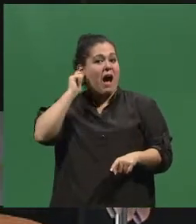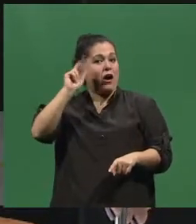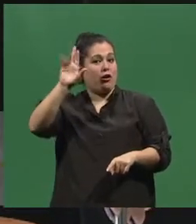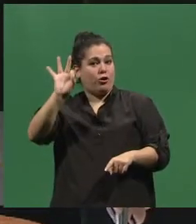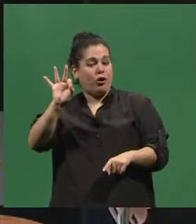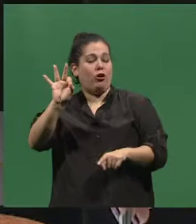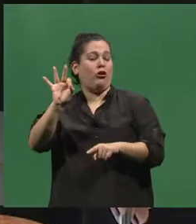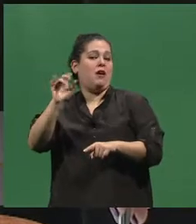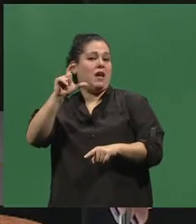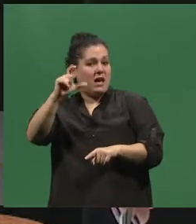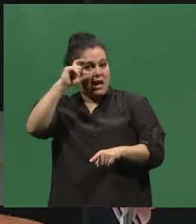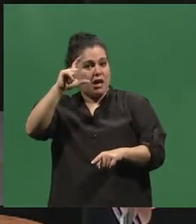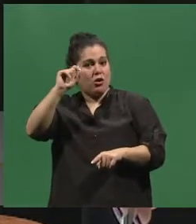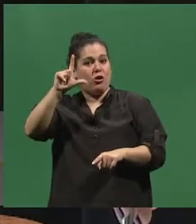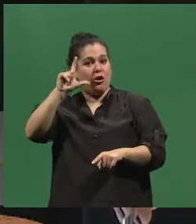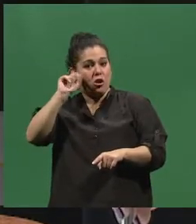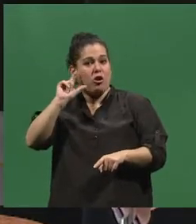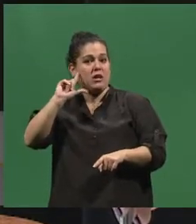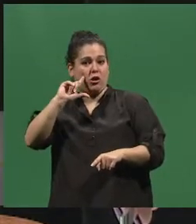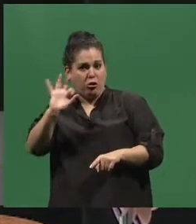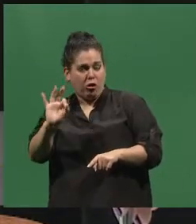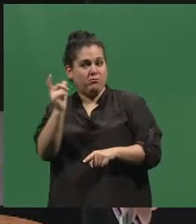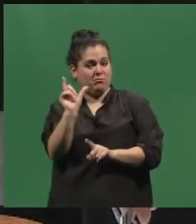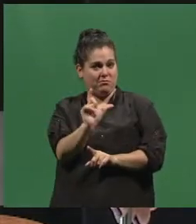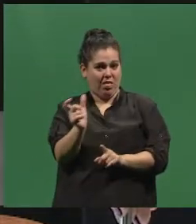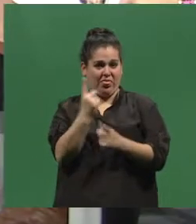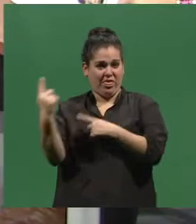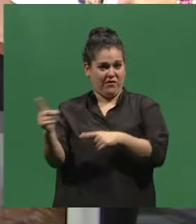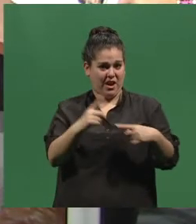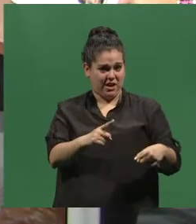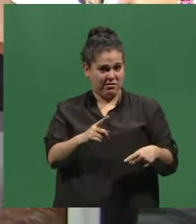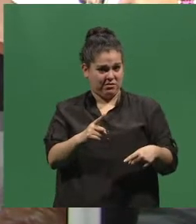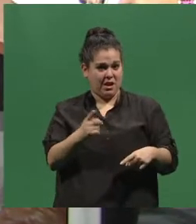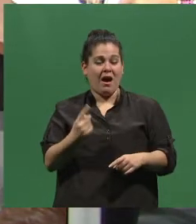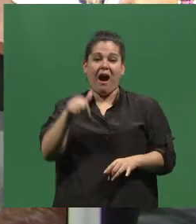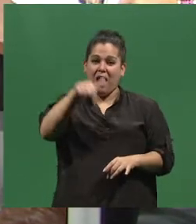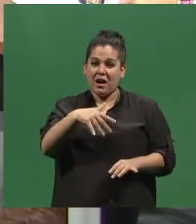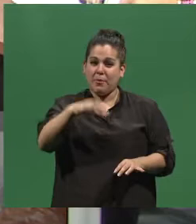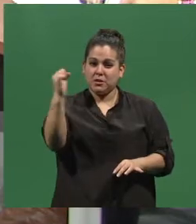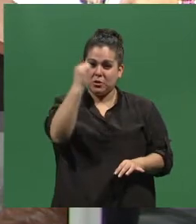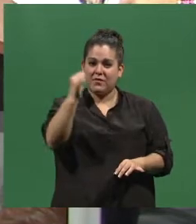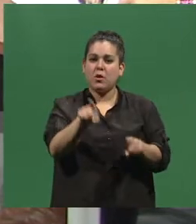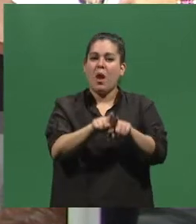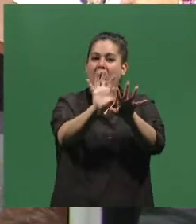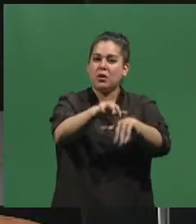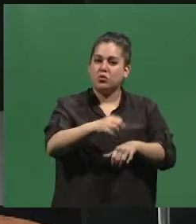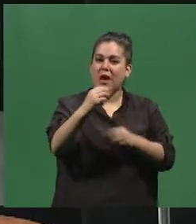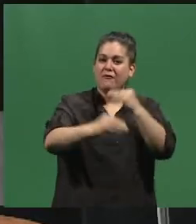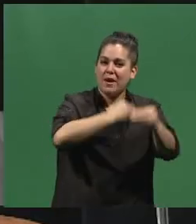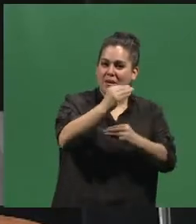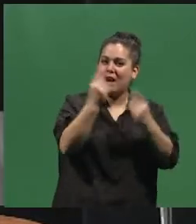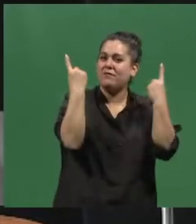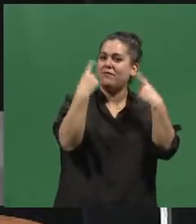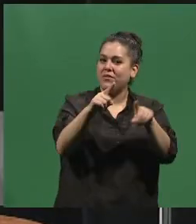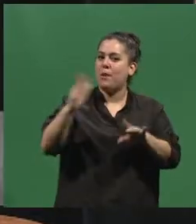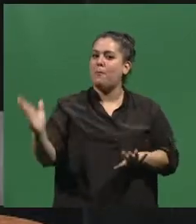interesante, digamos, también debatirlo, y esto de que haya un porcentaje que tenga que ver con fortalecer, por un lado, lo que es la agricultura familiar y por otro lado, lo que es la